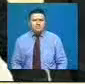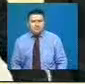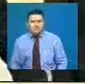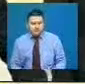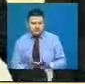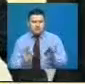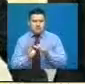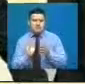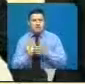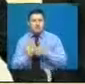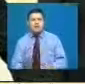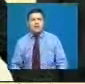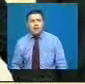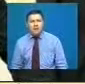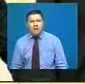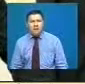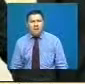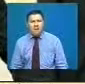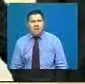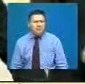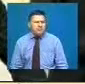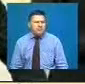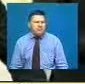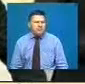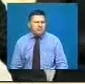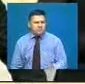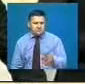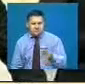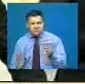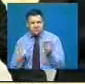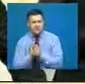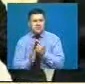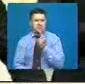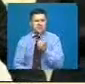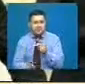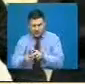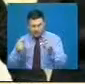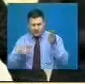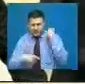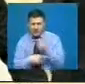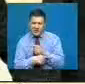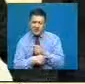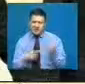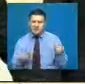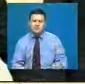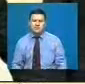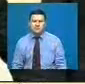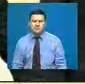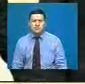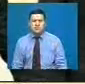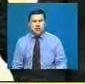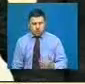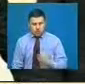haciendo referencia a una cita que salió publicada la semana pasada, en la